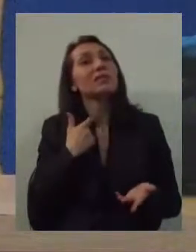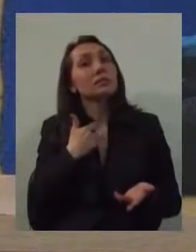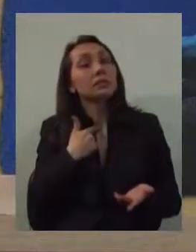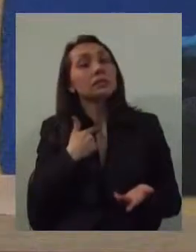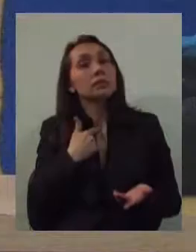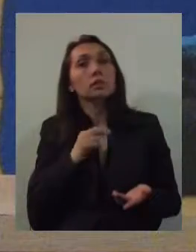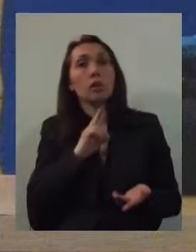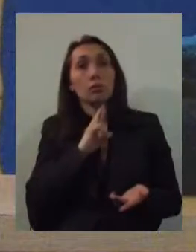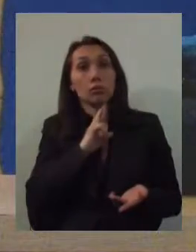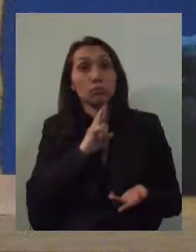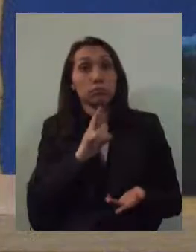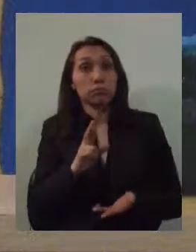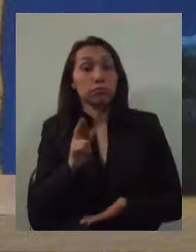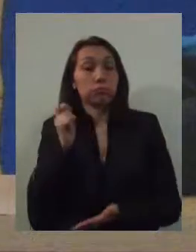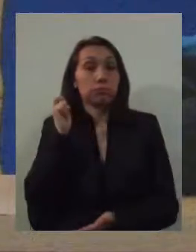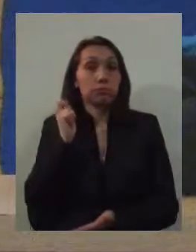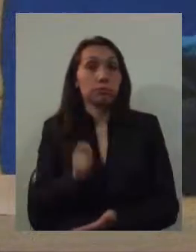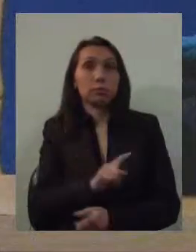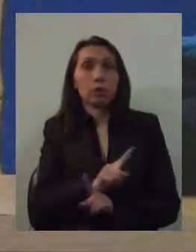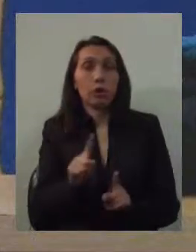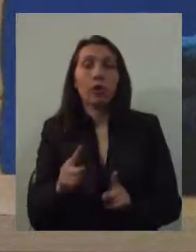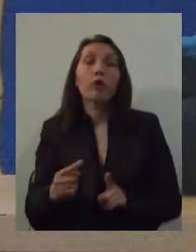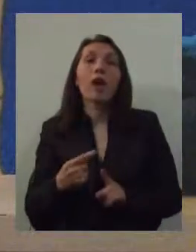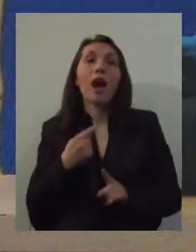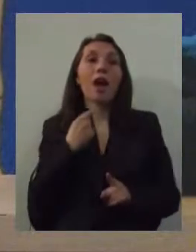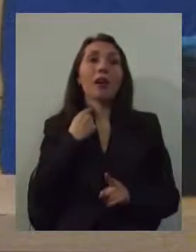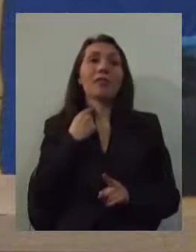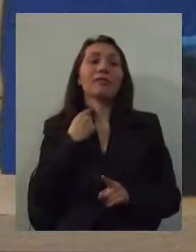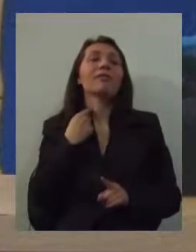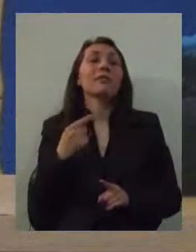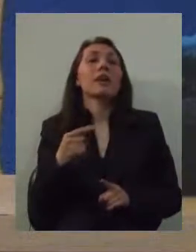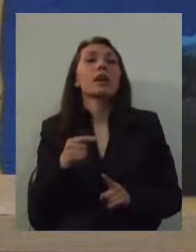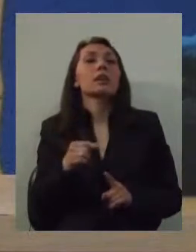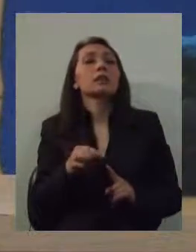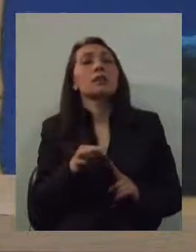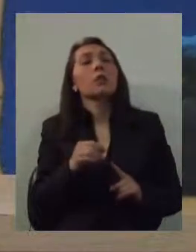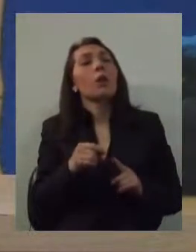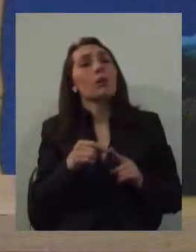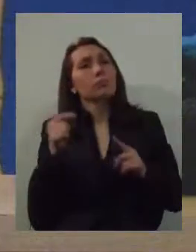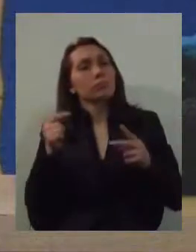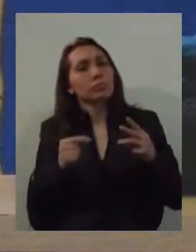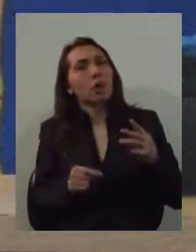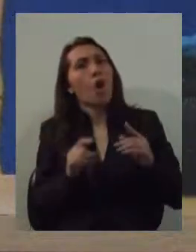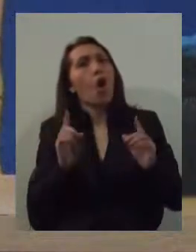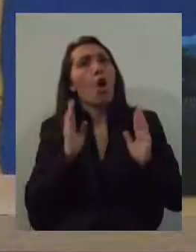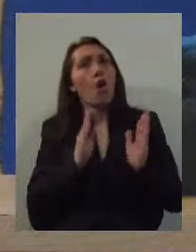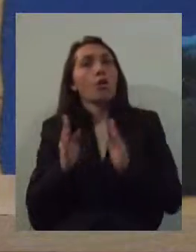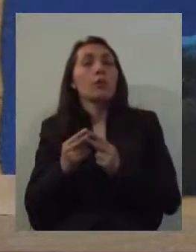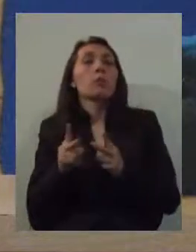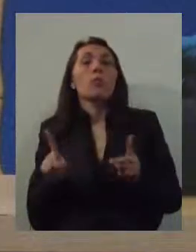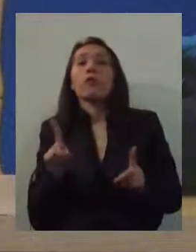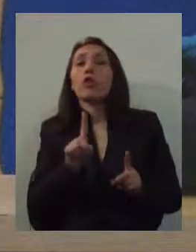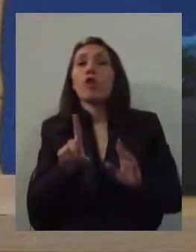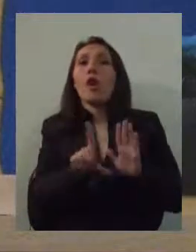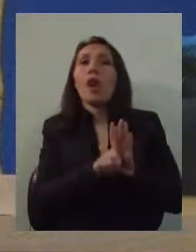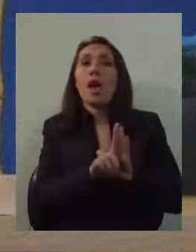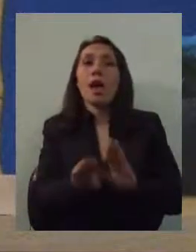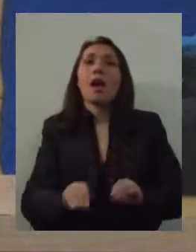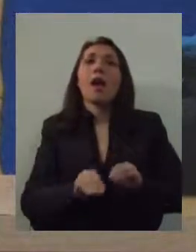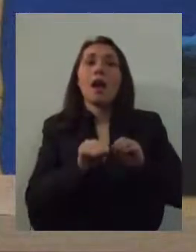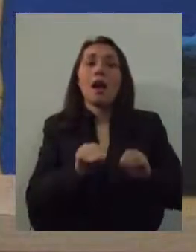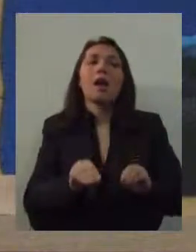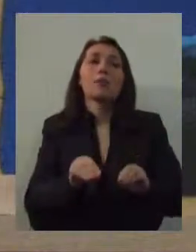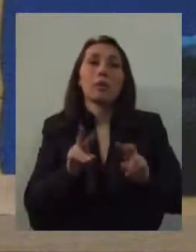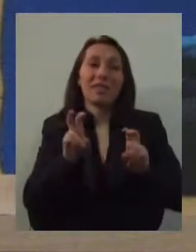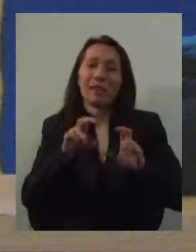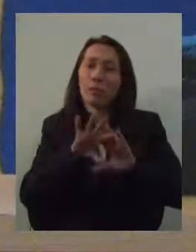la resolución que se dictó no afecte los principios de orden público, pero no la ley aplicable al fondo